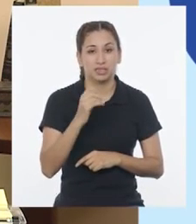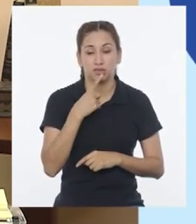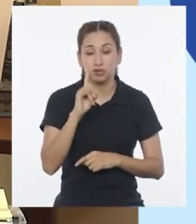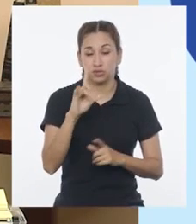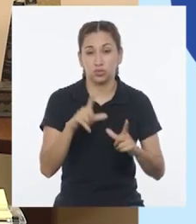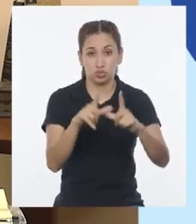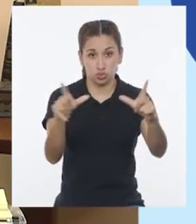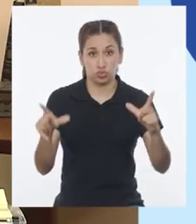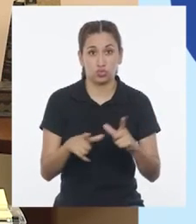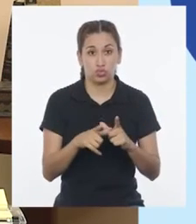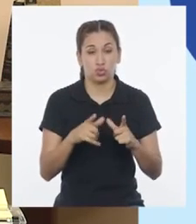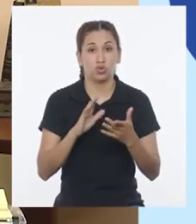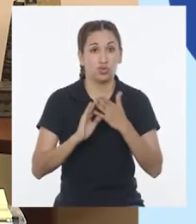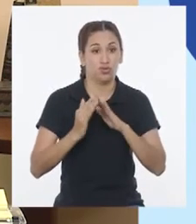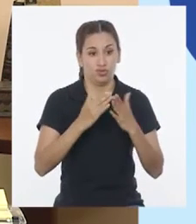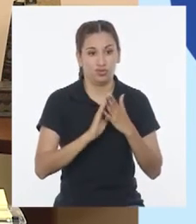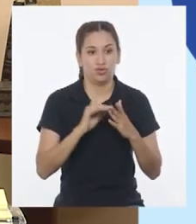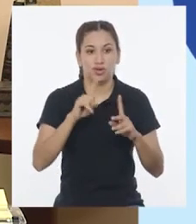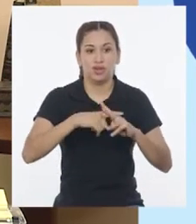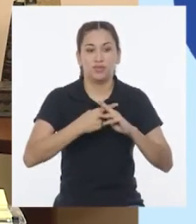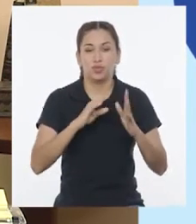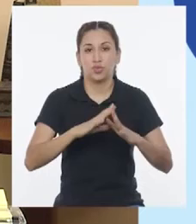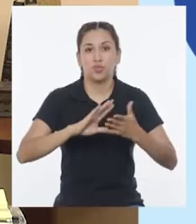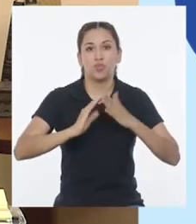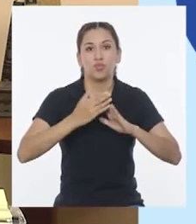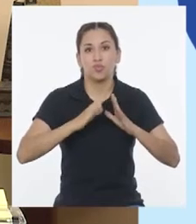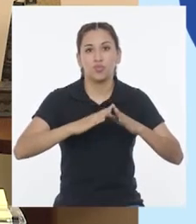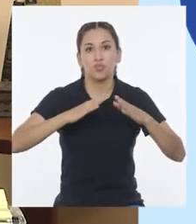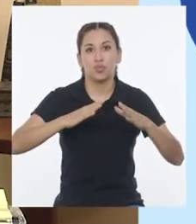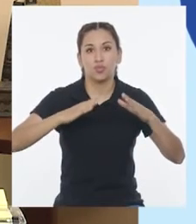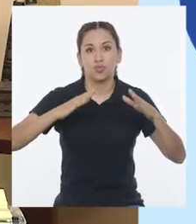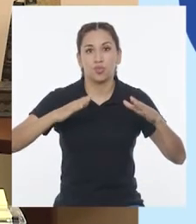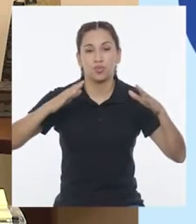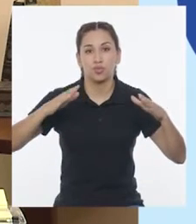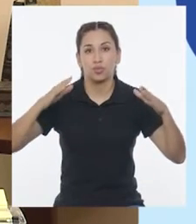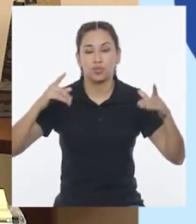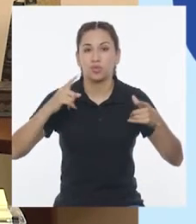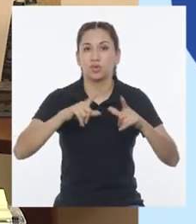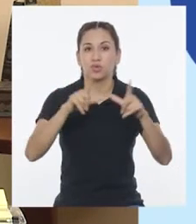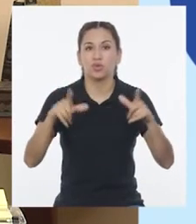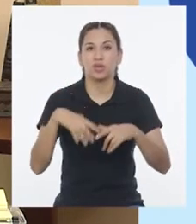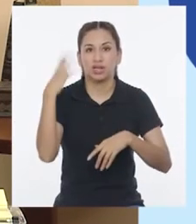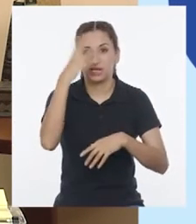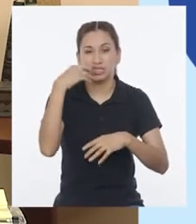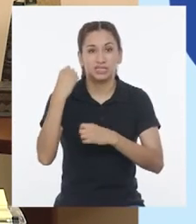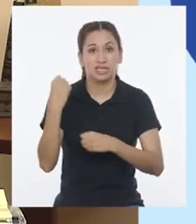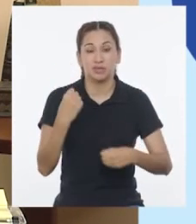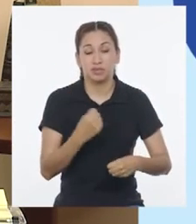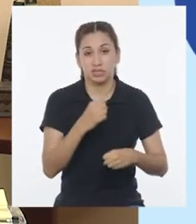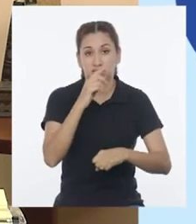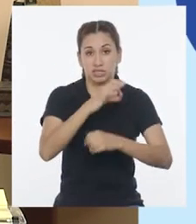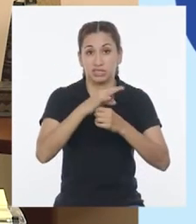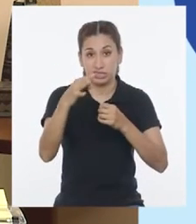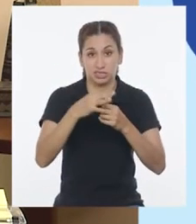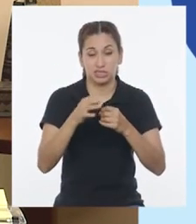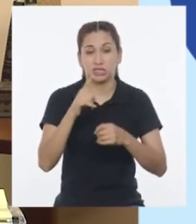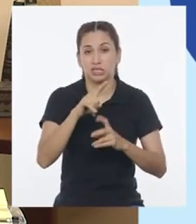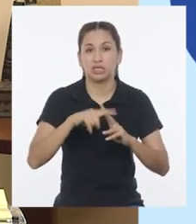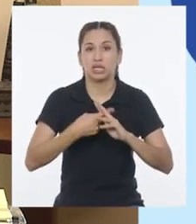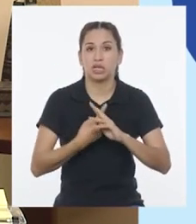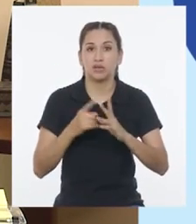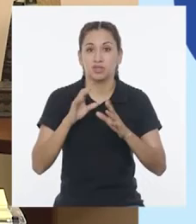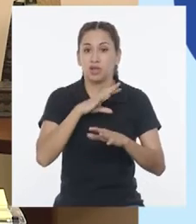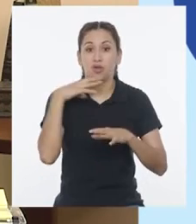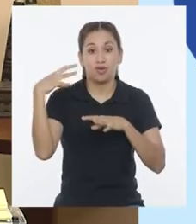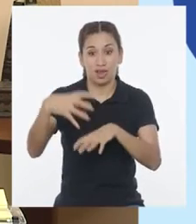Will Marcelino Ruiz señalaron que en un pueblo en proceso de crecimiento como Pueblo Libre, en la región